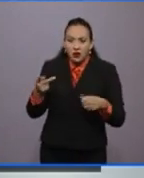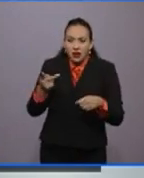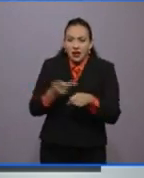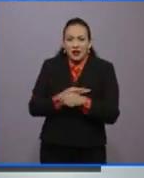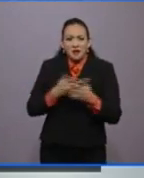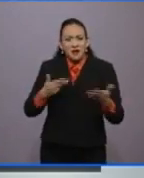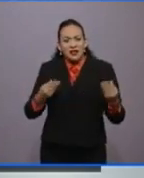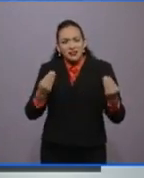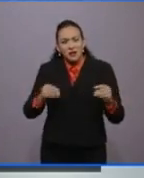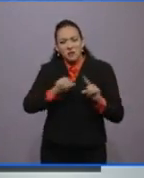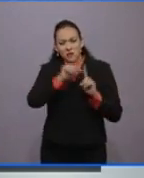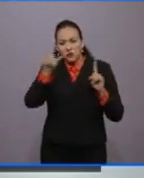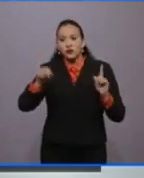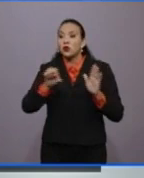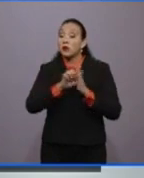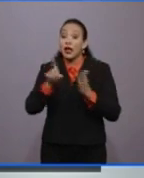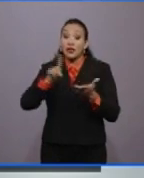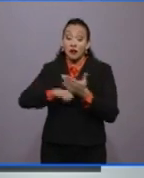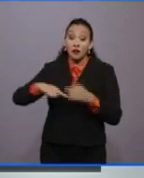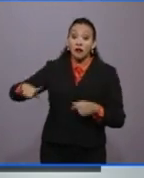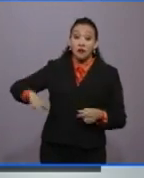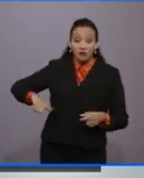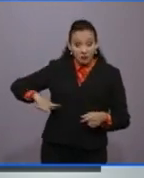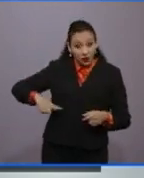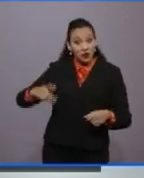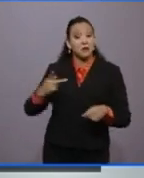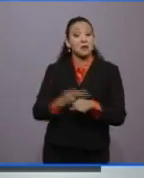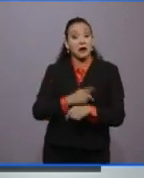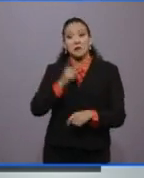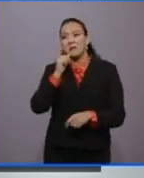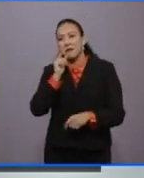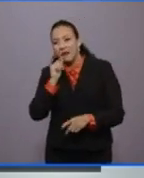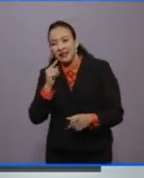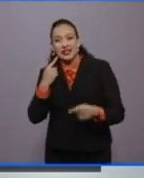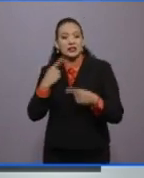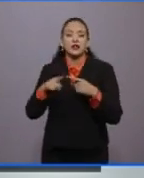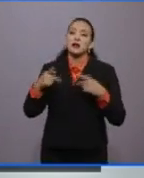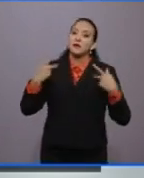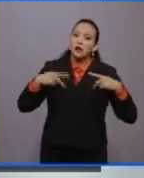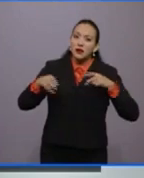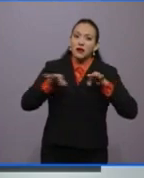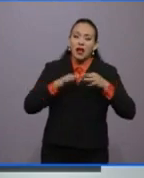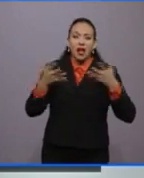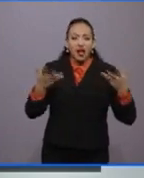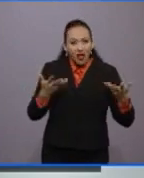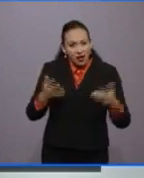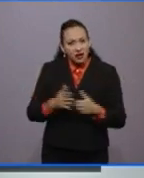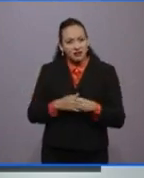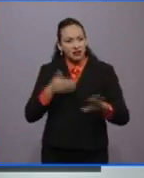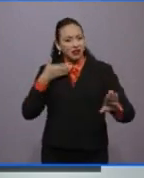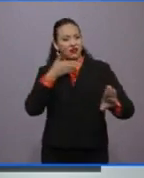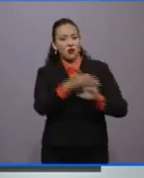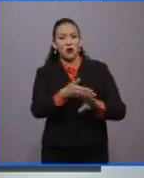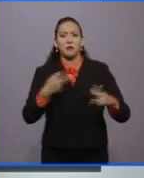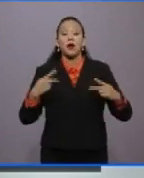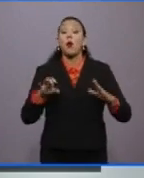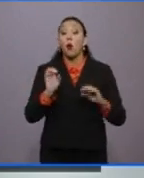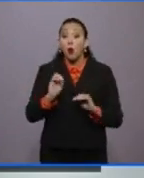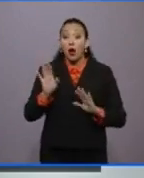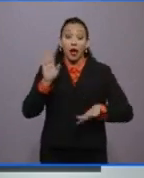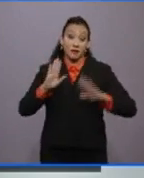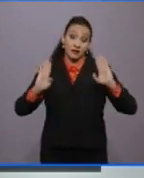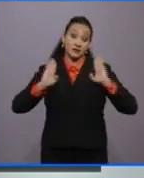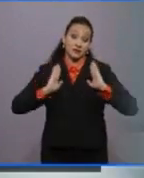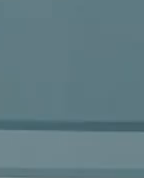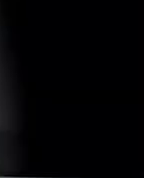prácticas de labores de seguridad pública, ahora desempeñadas de manera importante por instituciones